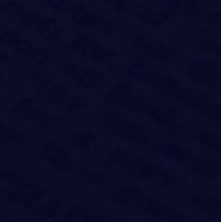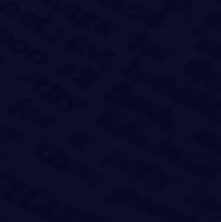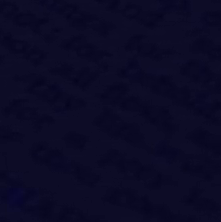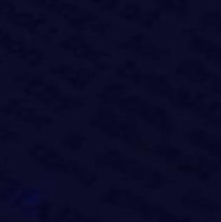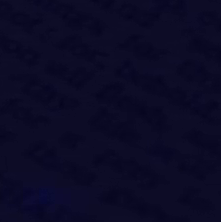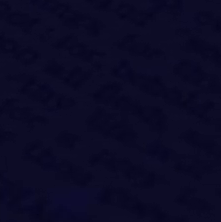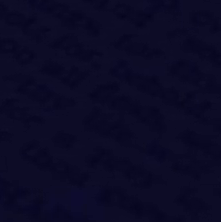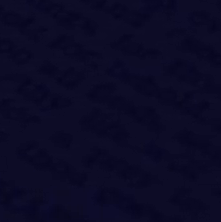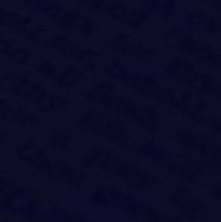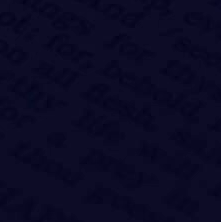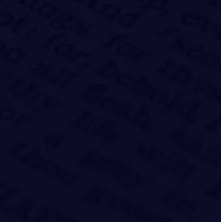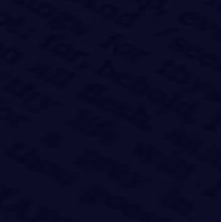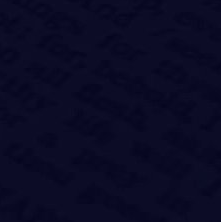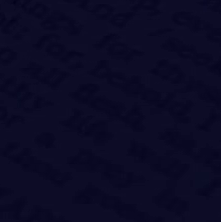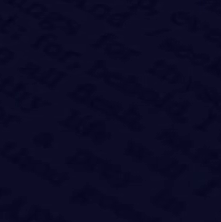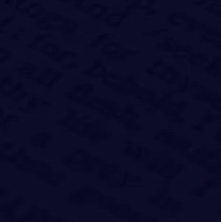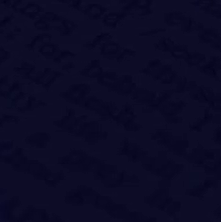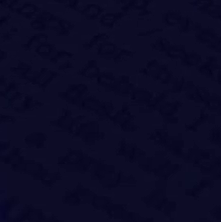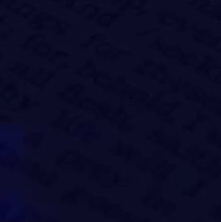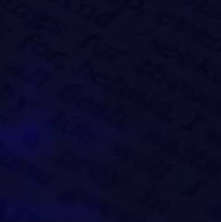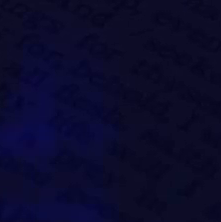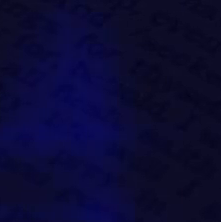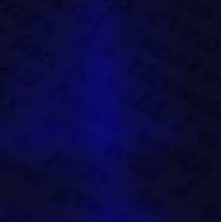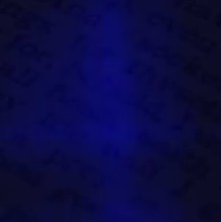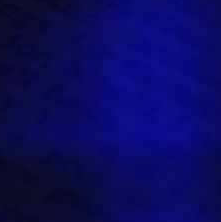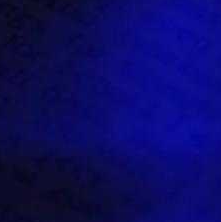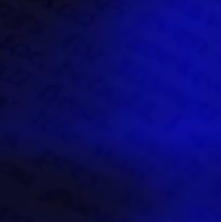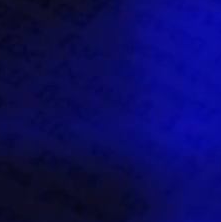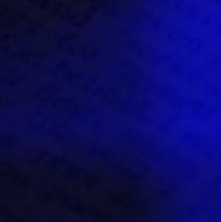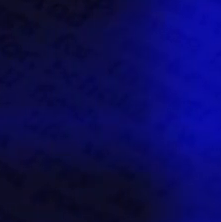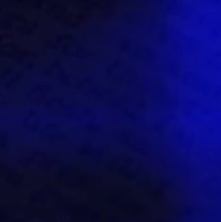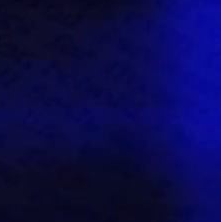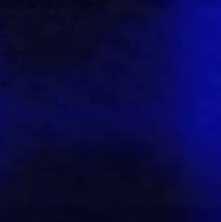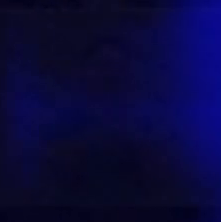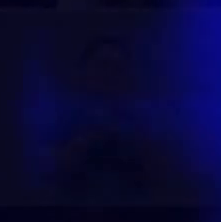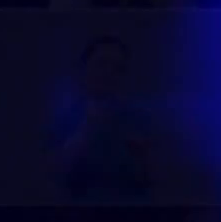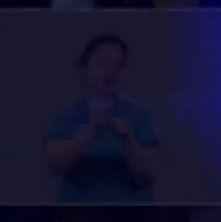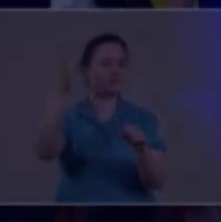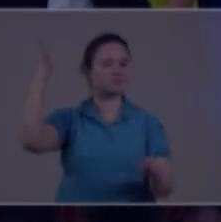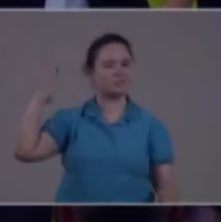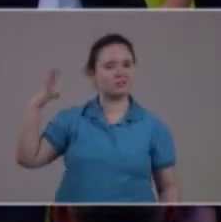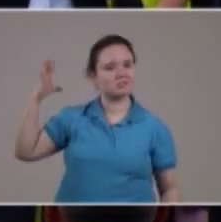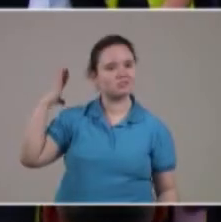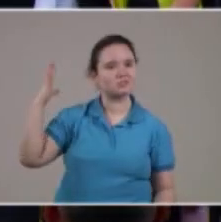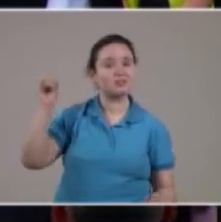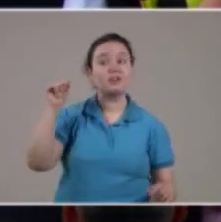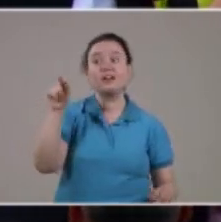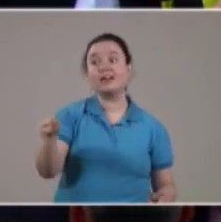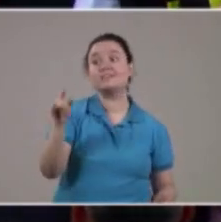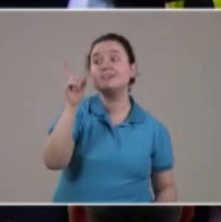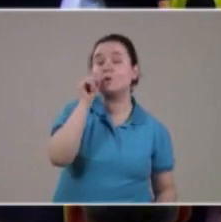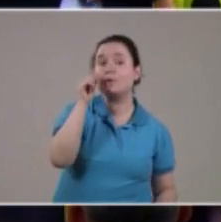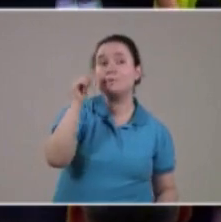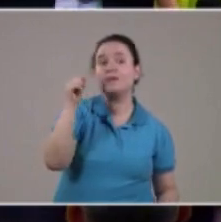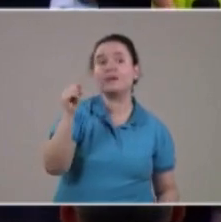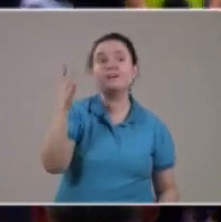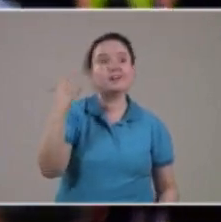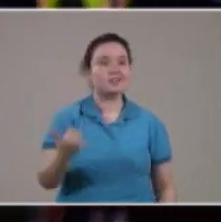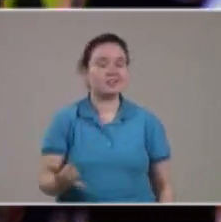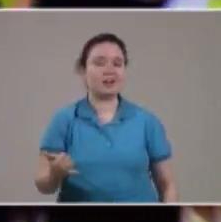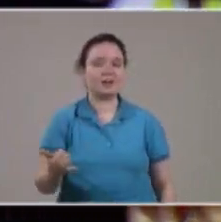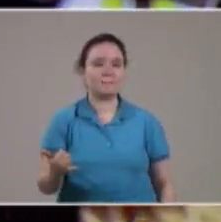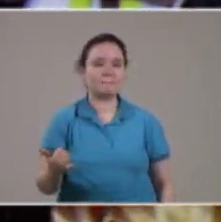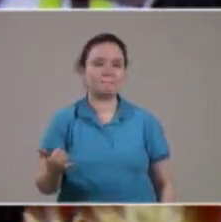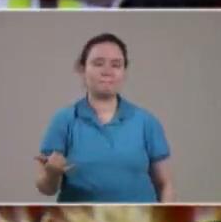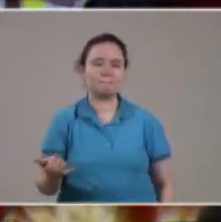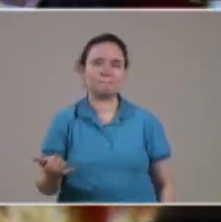y voy a discernir. Hermano, estamos hablando de miles de años antes de que viniera el Señor, y este hombre ya estaba poniendo